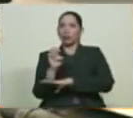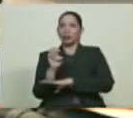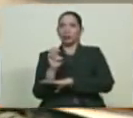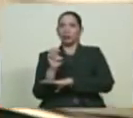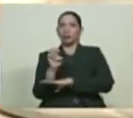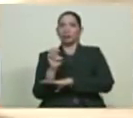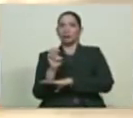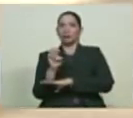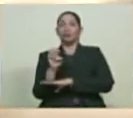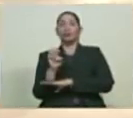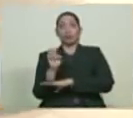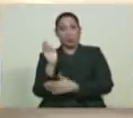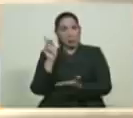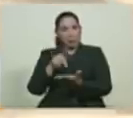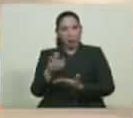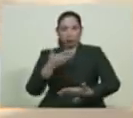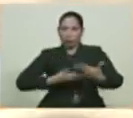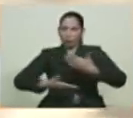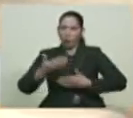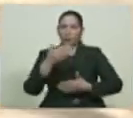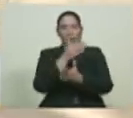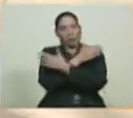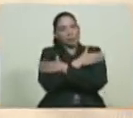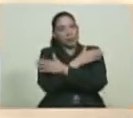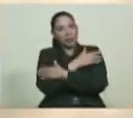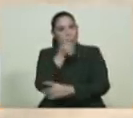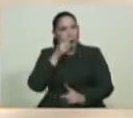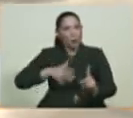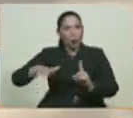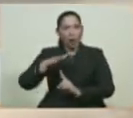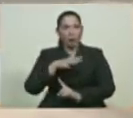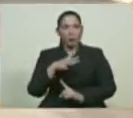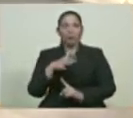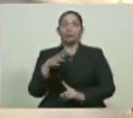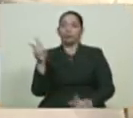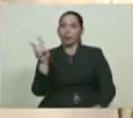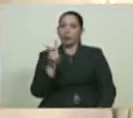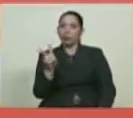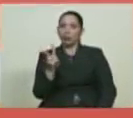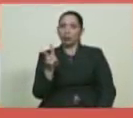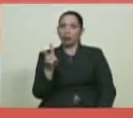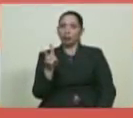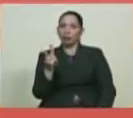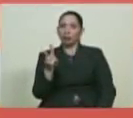la solidaridad, la generosidad, el abrazo del pueblo de Venezuela. Así que